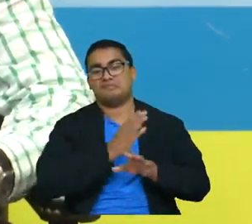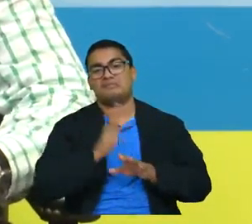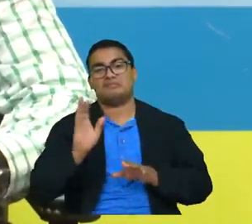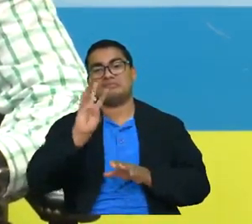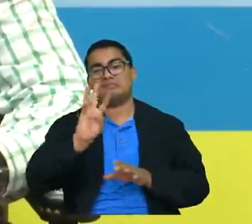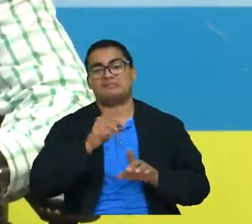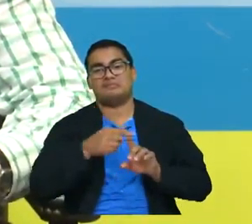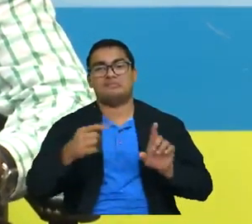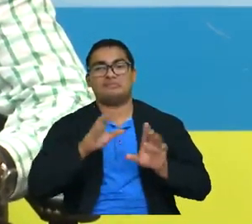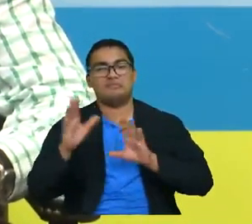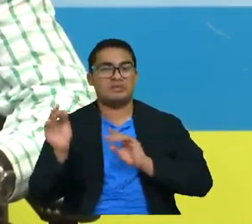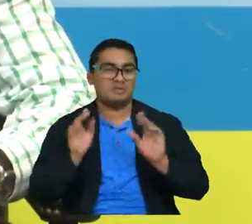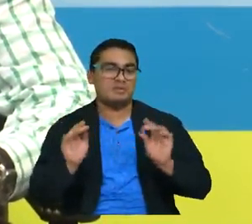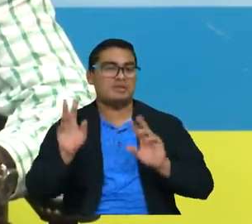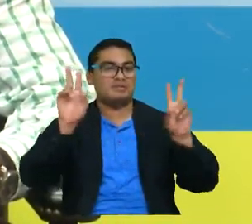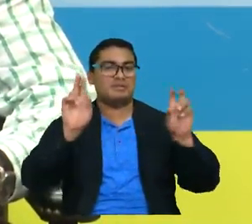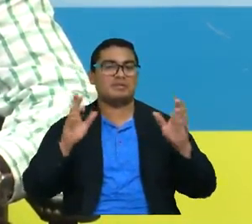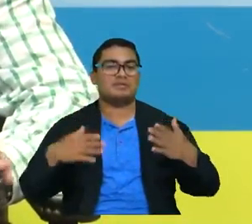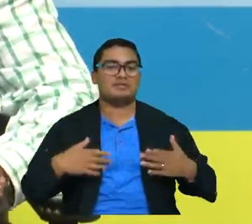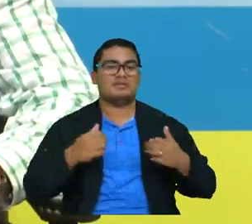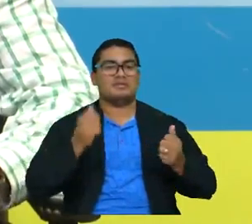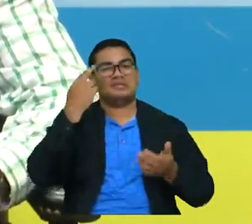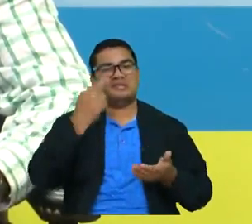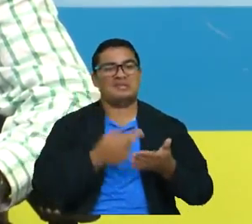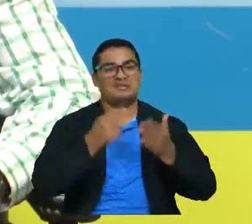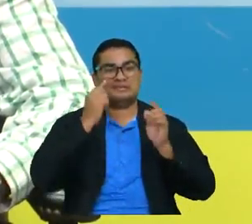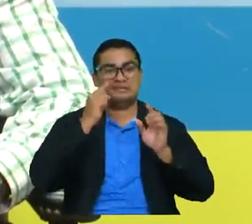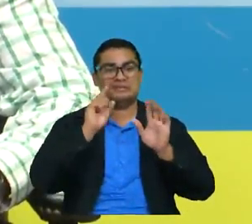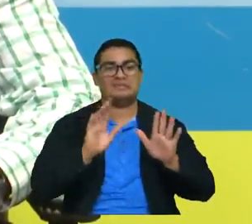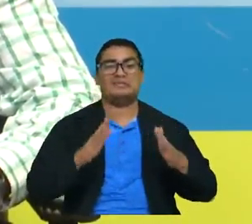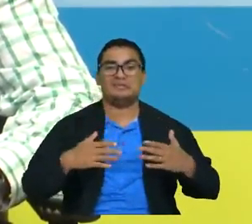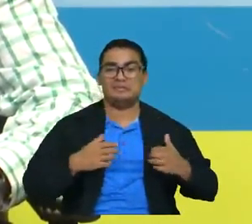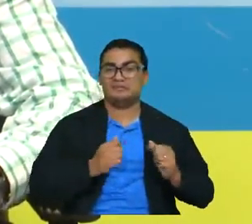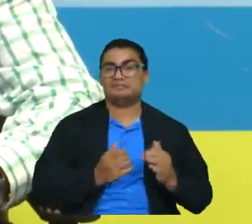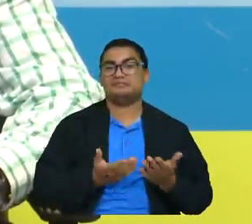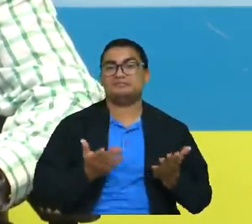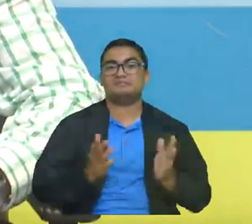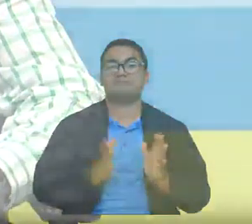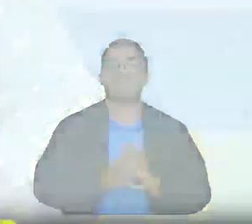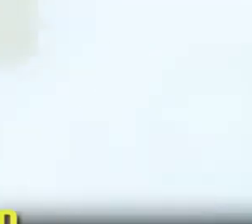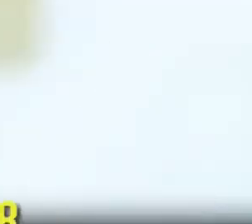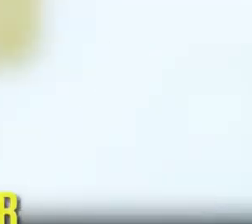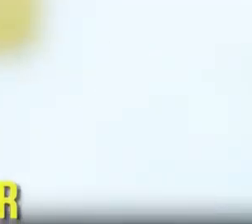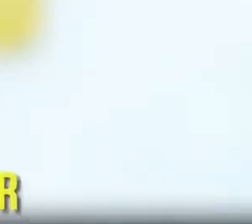media, para seguir conversando sobre temas de salud. Recuerde que prevenir también es salud.